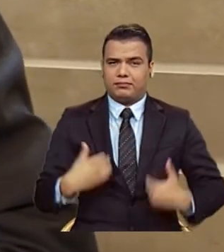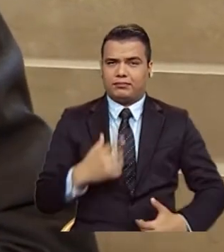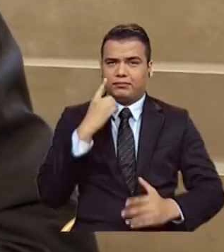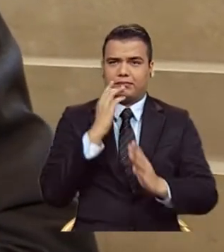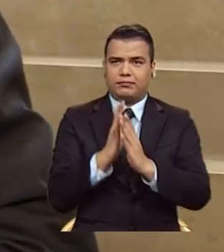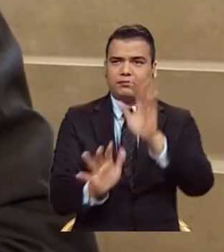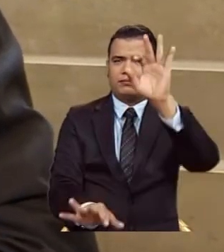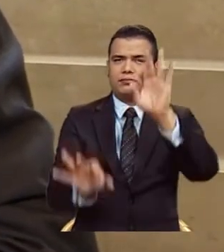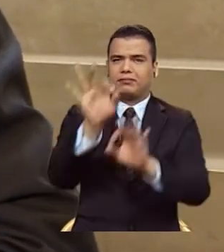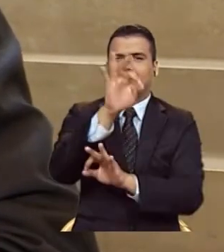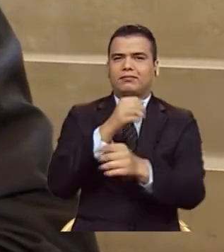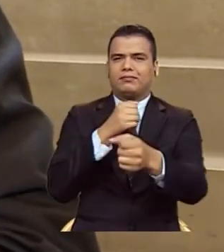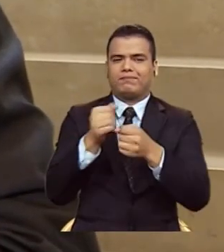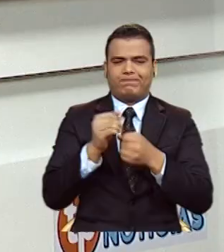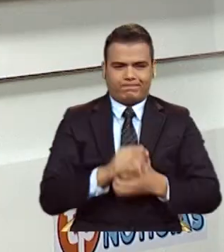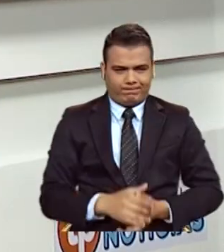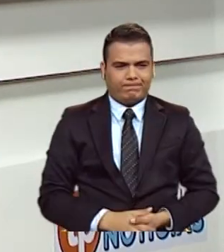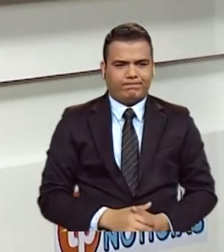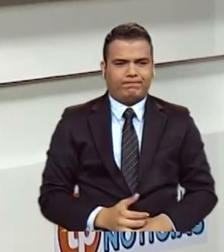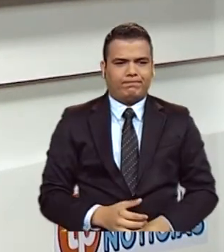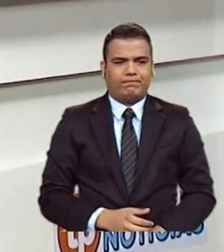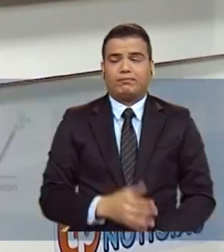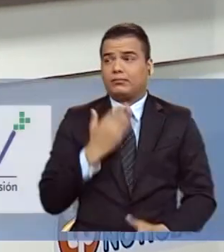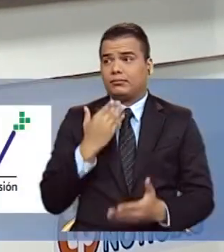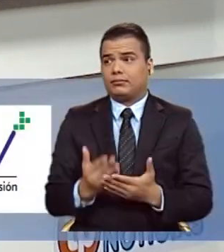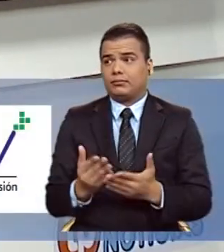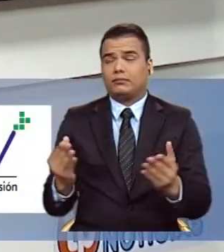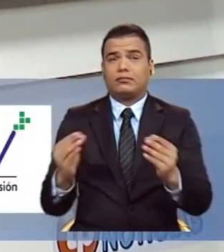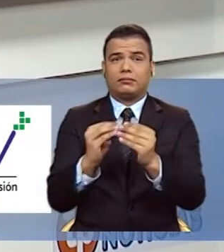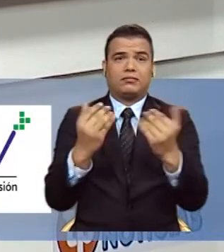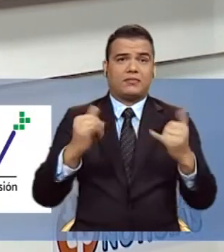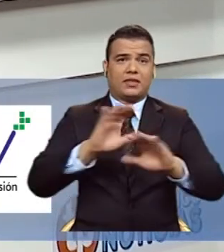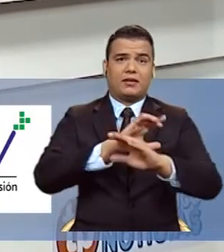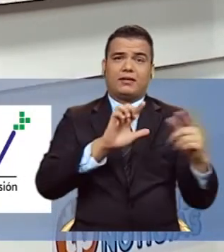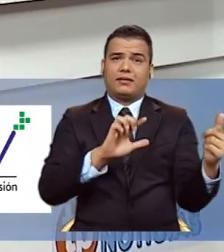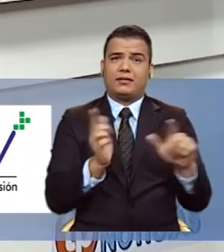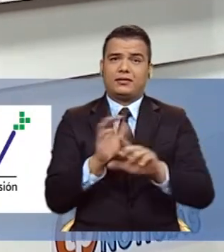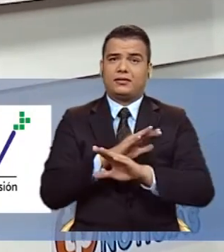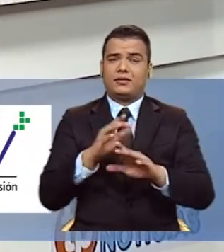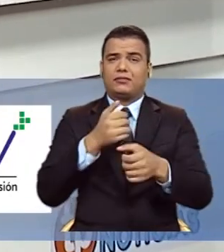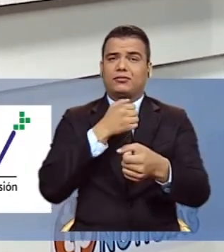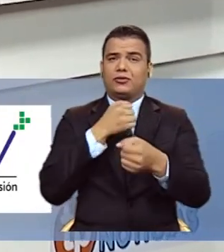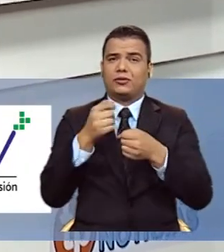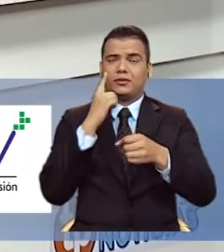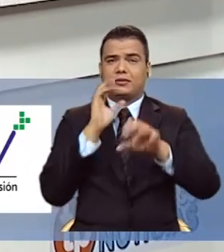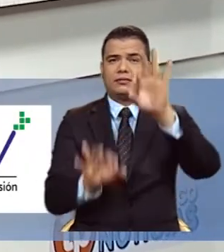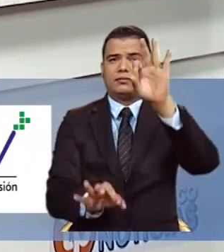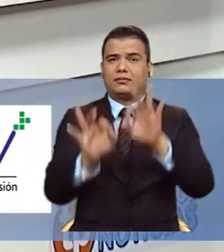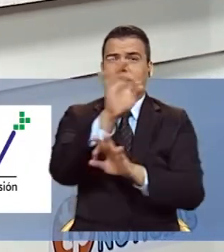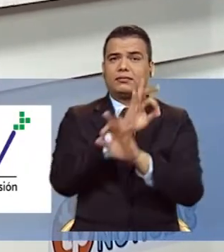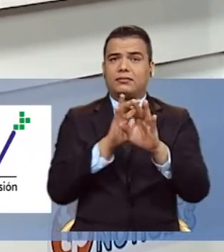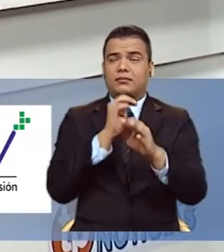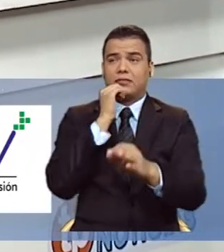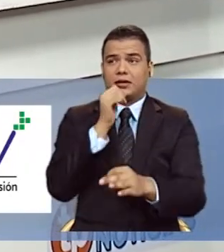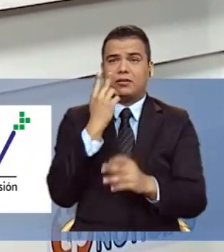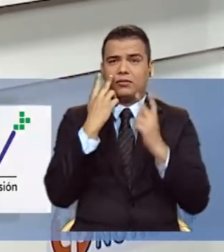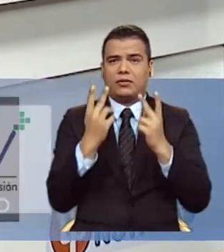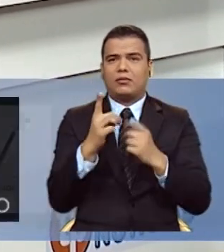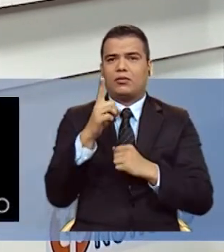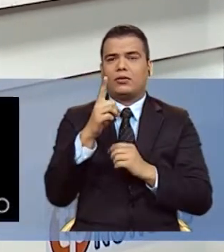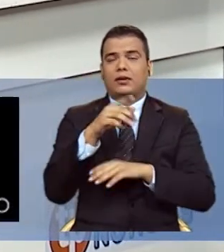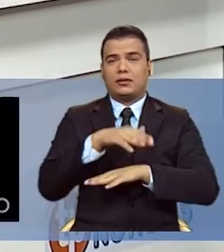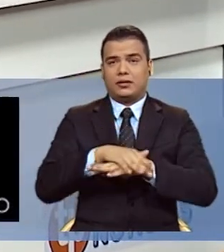en Telepacífico Noticias. Muchas gracias, Oscar, y hasta aquí esta emisión de Telepacífico Noticias. Nos vemos mañana a la 1 y a